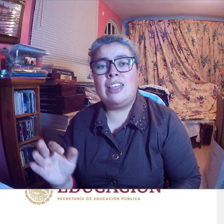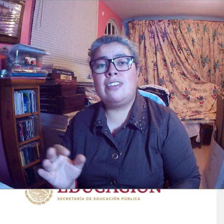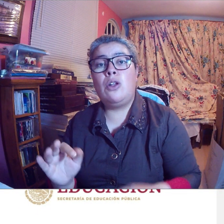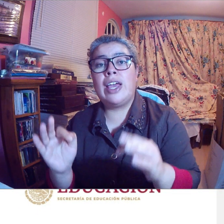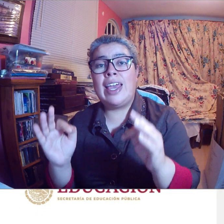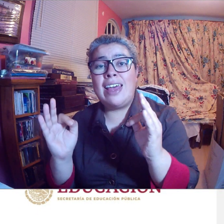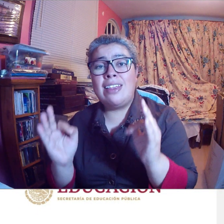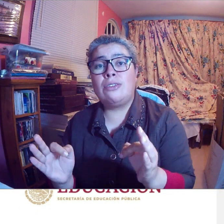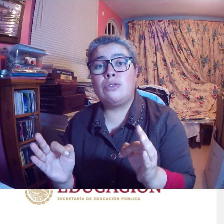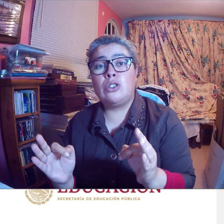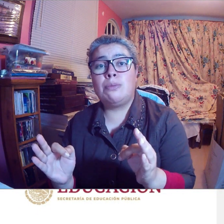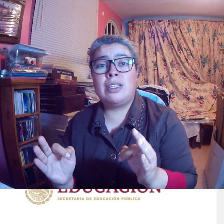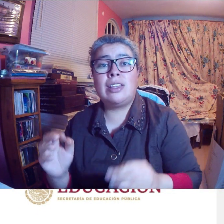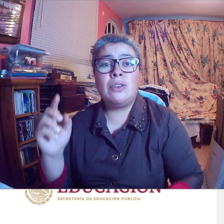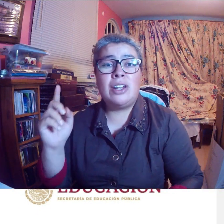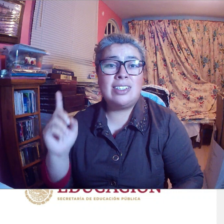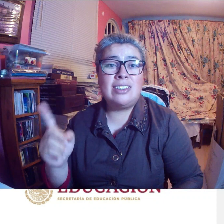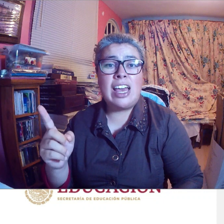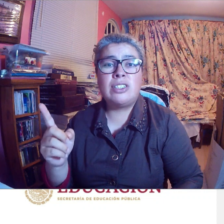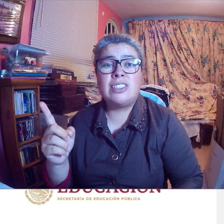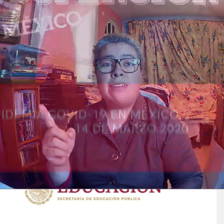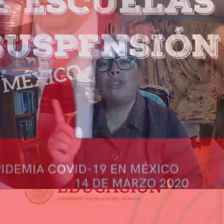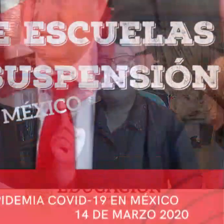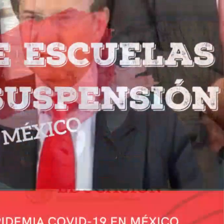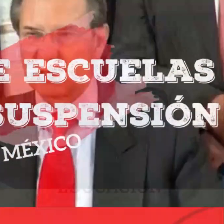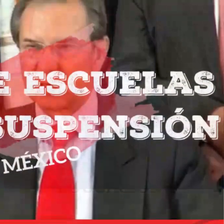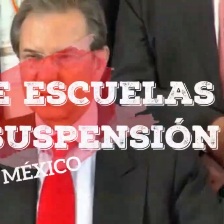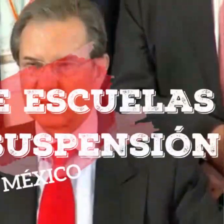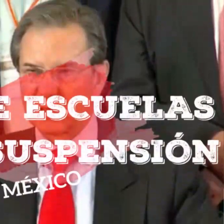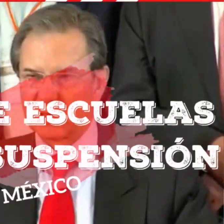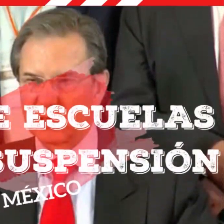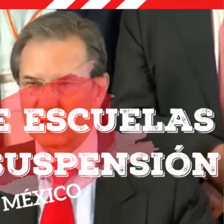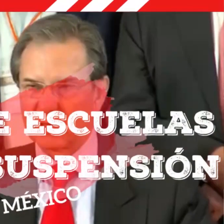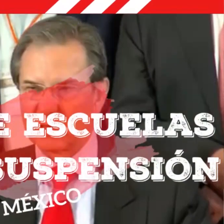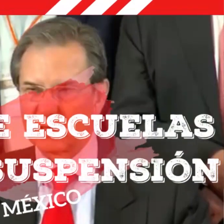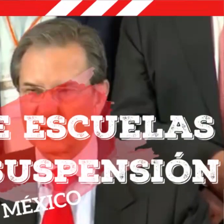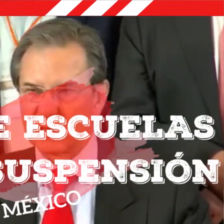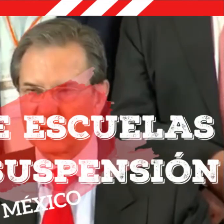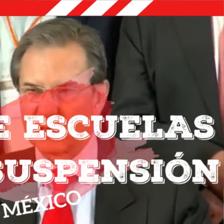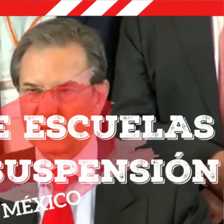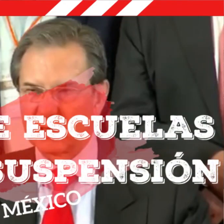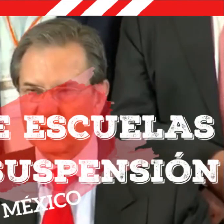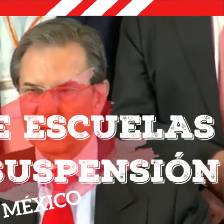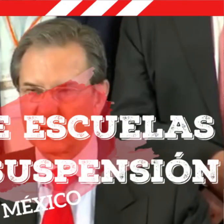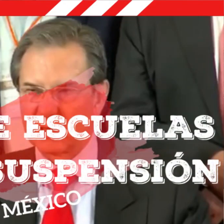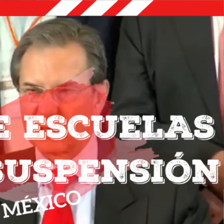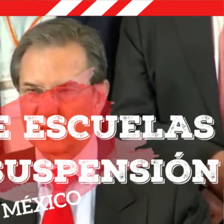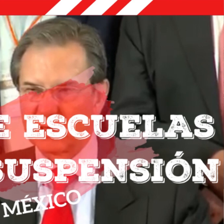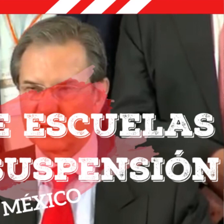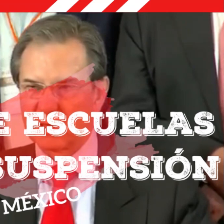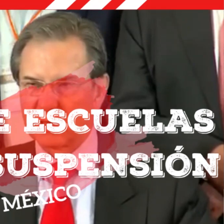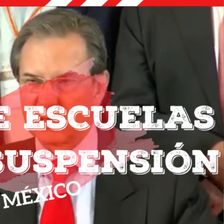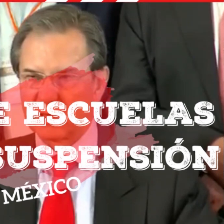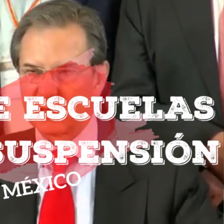aproximadamente desde lo que ha dado nuestro mandatario, el licenciado Esteban Moctezuma Barragán, sobre la suspensión de clases el 14 de